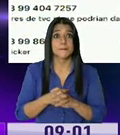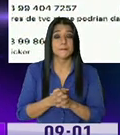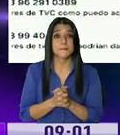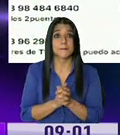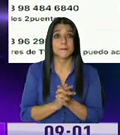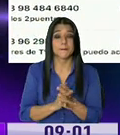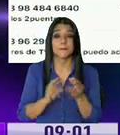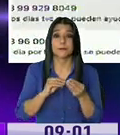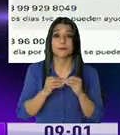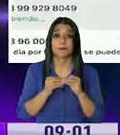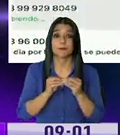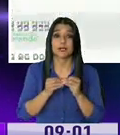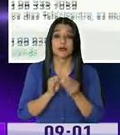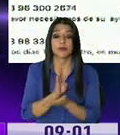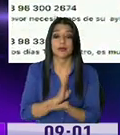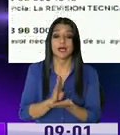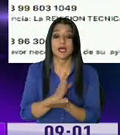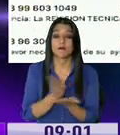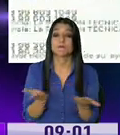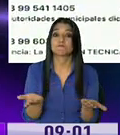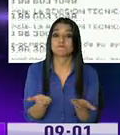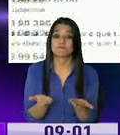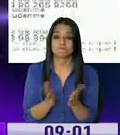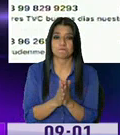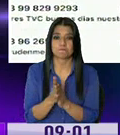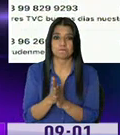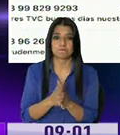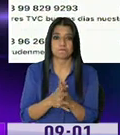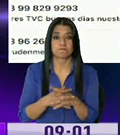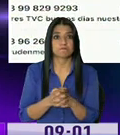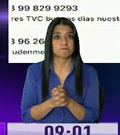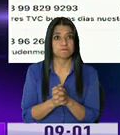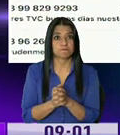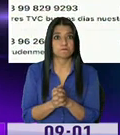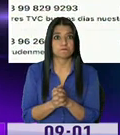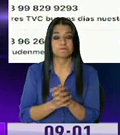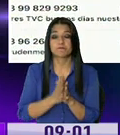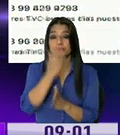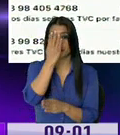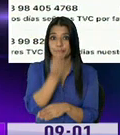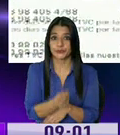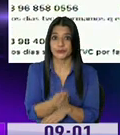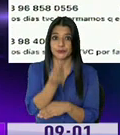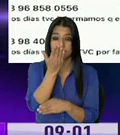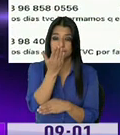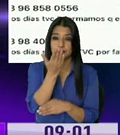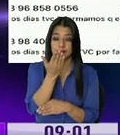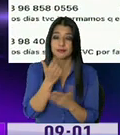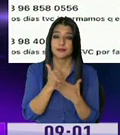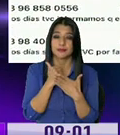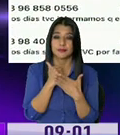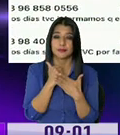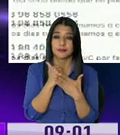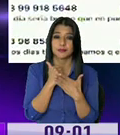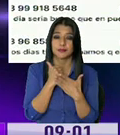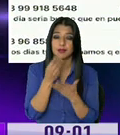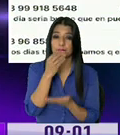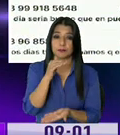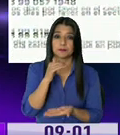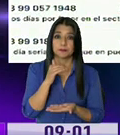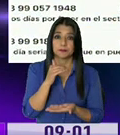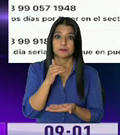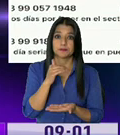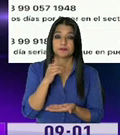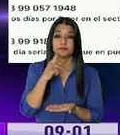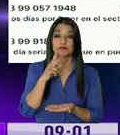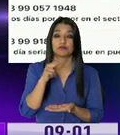Número, pero ponga el barrio, o sea, en qué sector exactamente. Buenos días, me pueden ayudar llegando con víveres, sector de